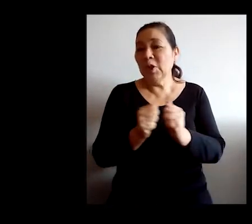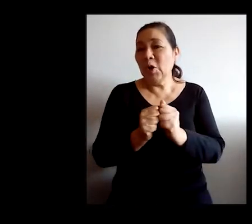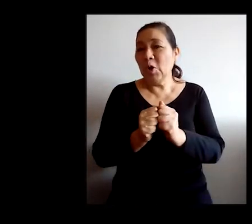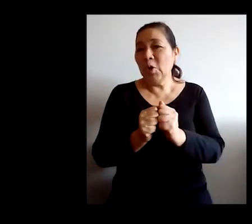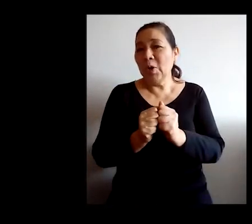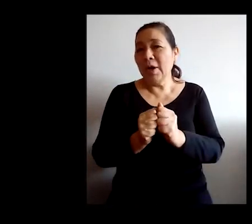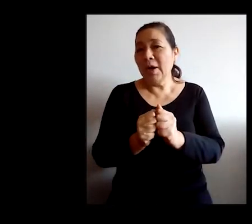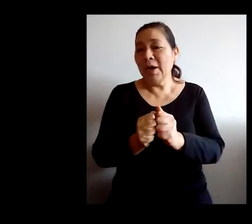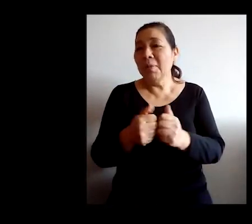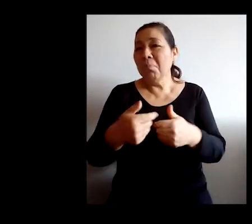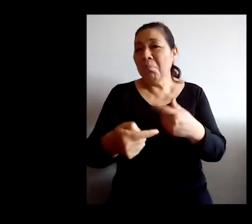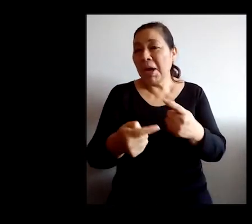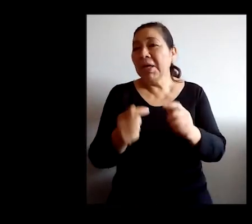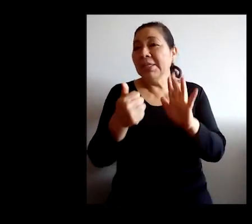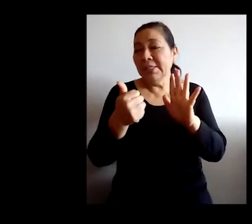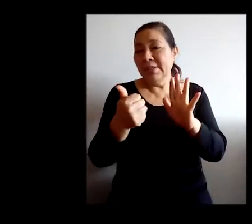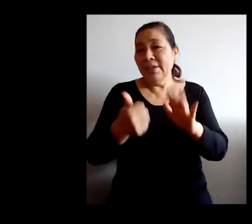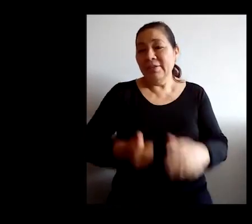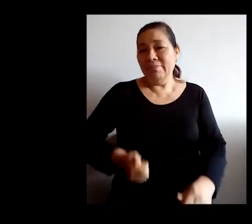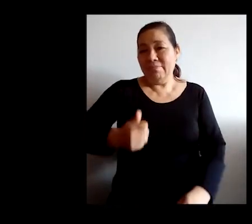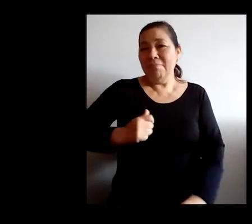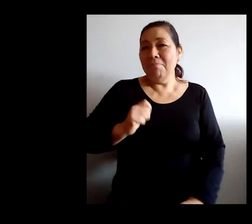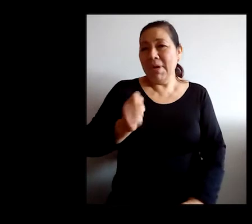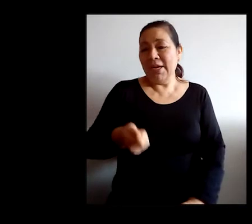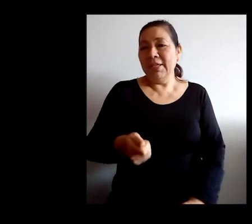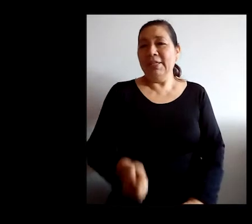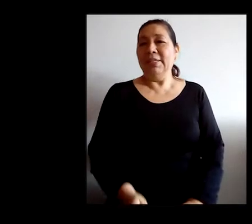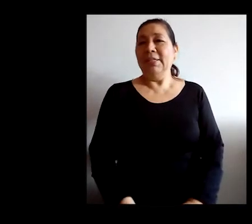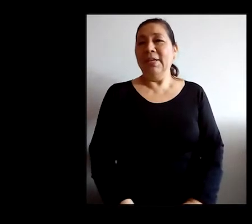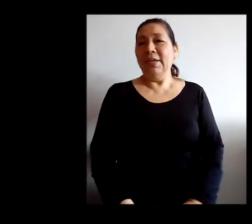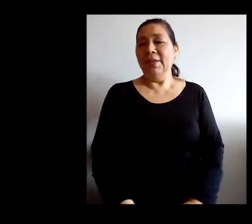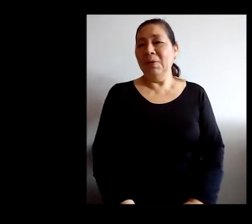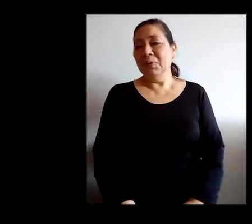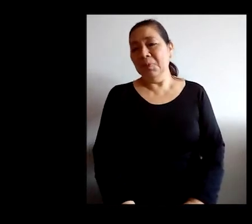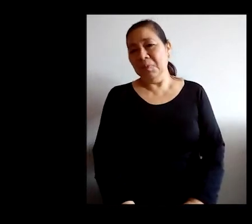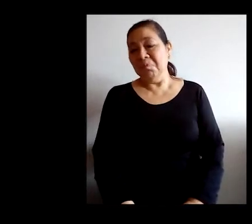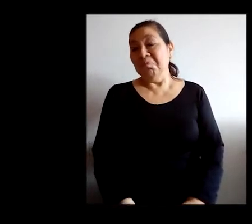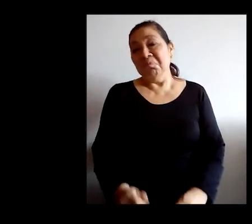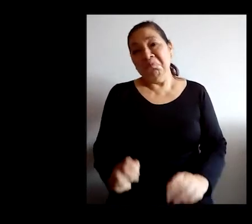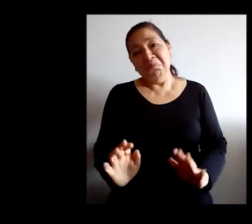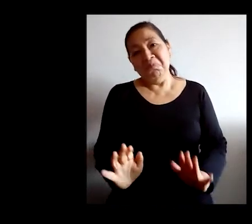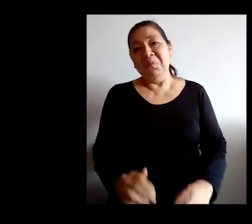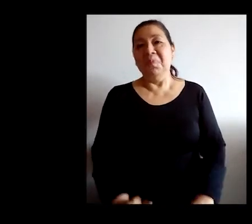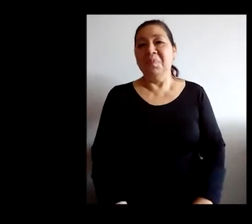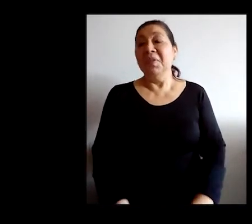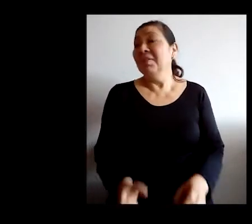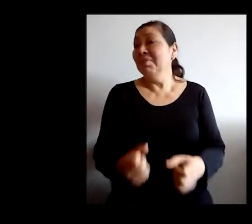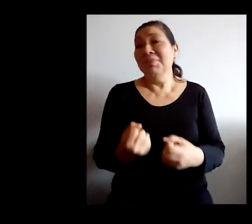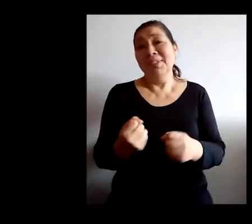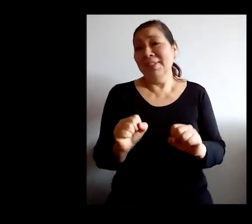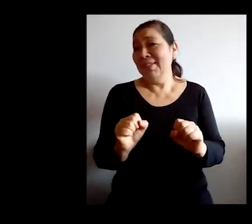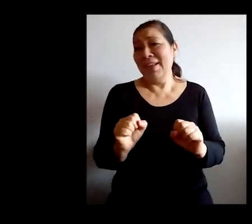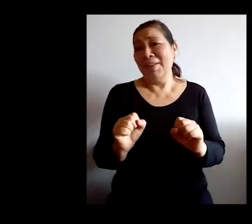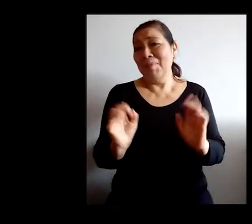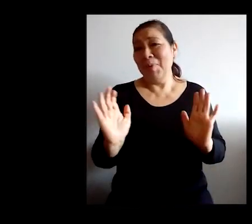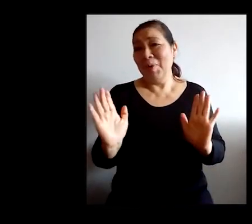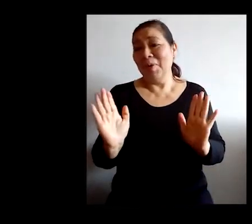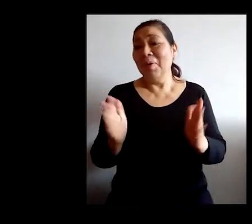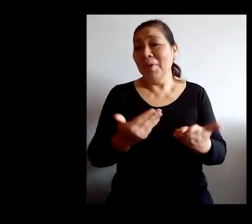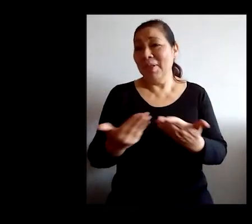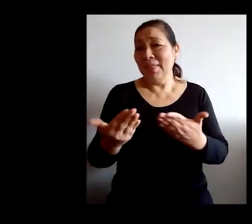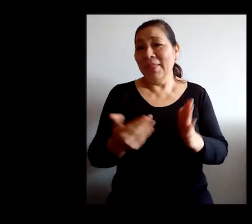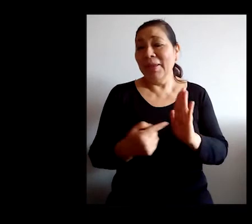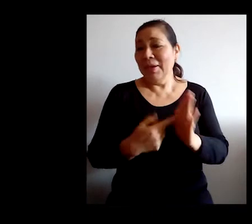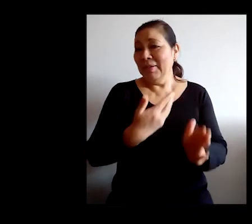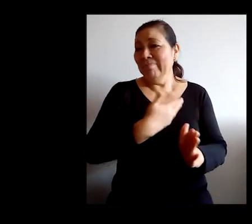la participación de los otros seis magistrados, ¿no? Y bueno, salvo el voto singular